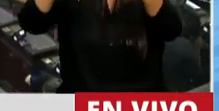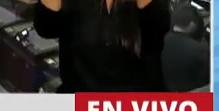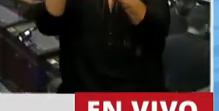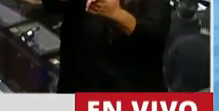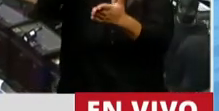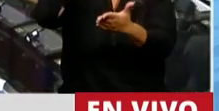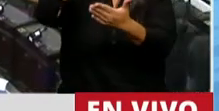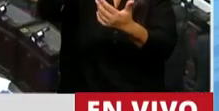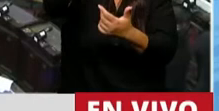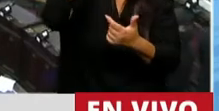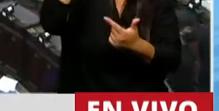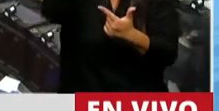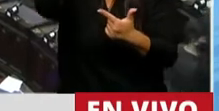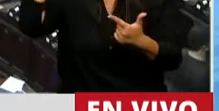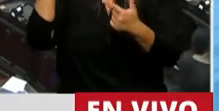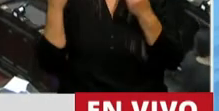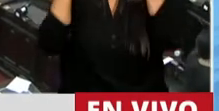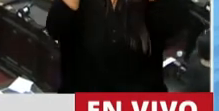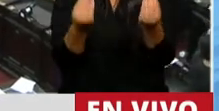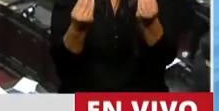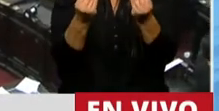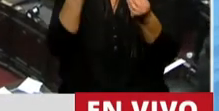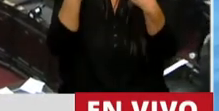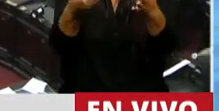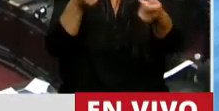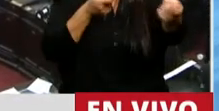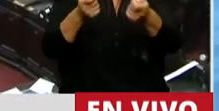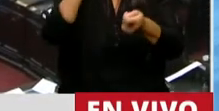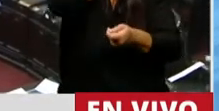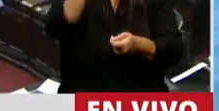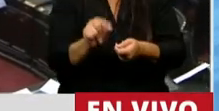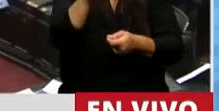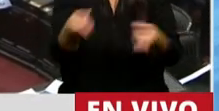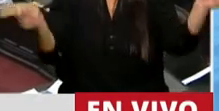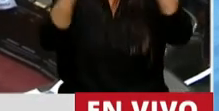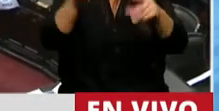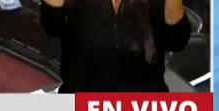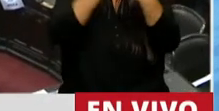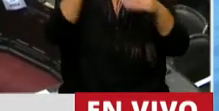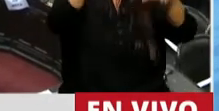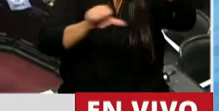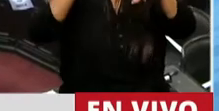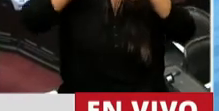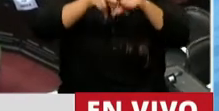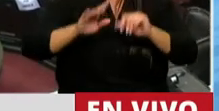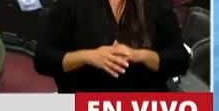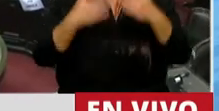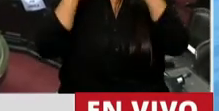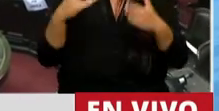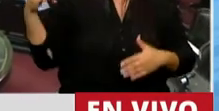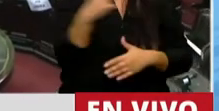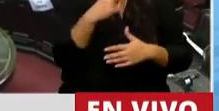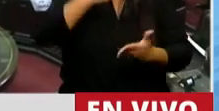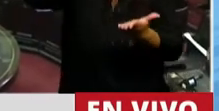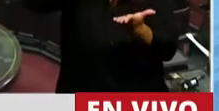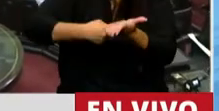y a Cristina al frente del gobierno, eligieron que volviéramos a tener Ministerio de Ciencia y Tecnología y decidieron que